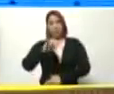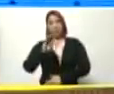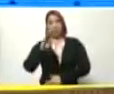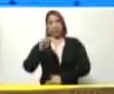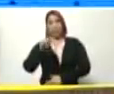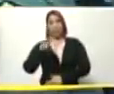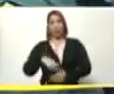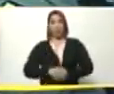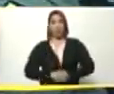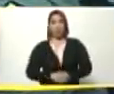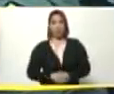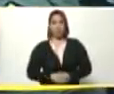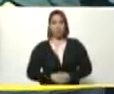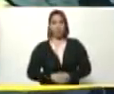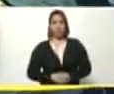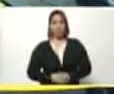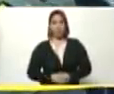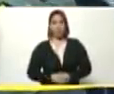Hernández,